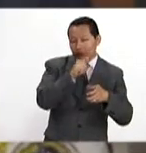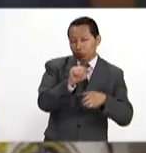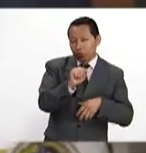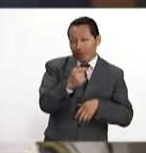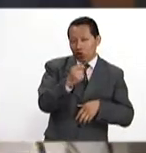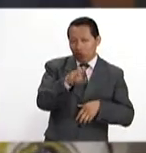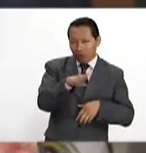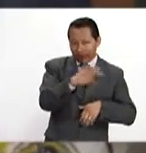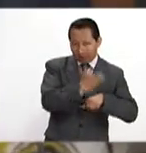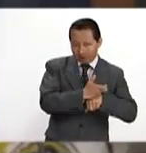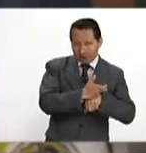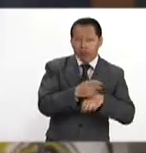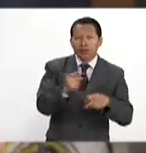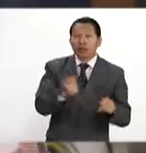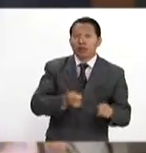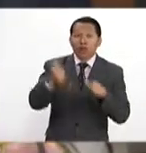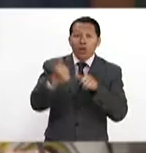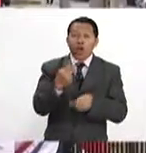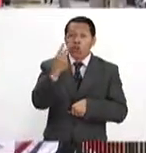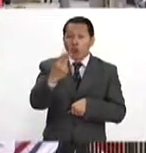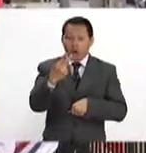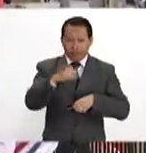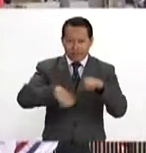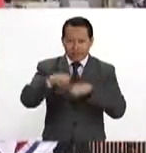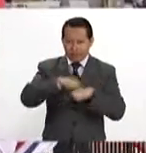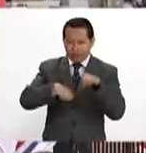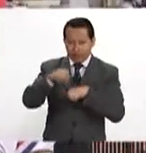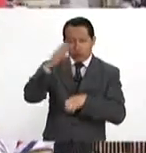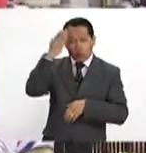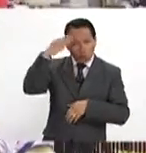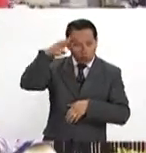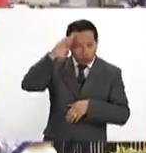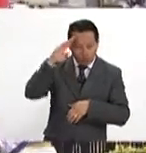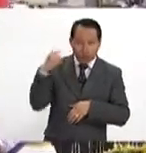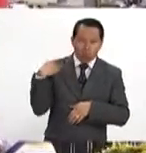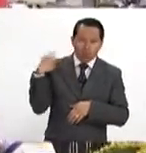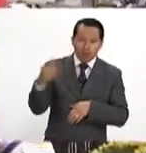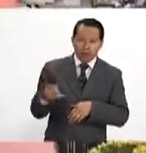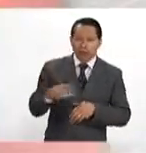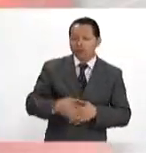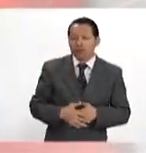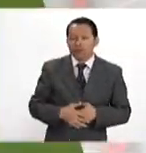Estados Unidos expulsó a 2 diplomáticos de la Embajada de Cuba en Washington.